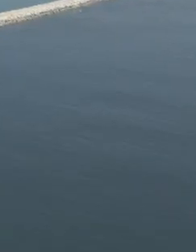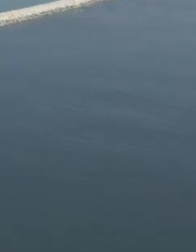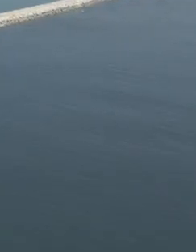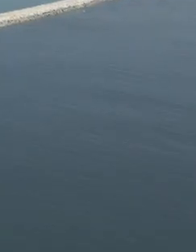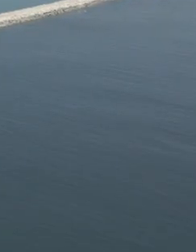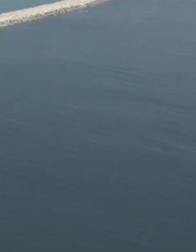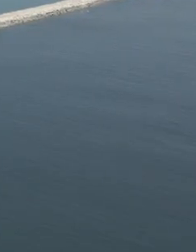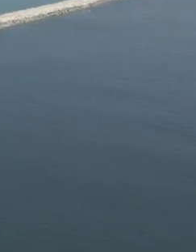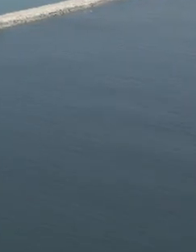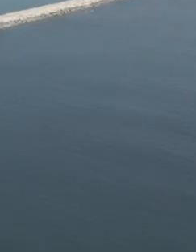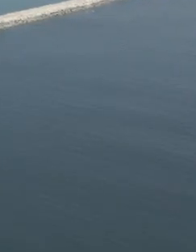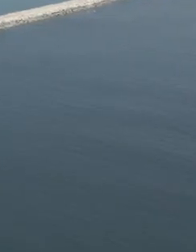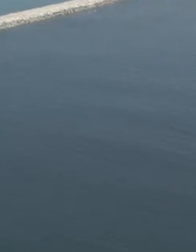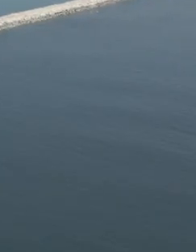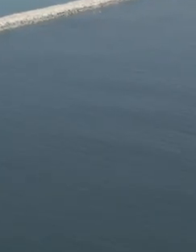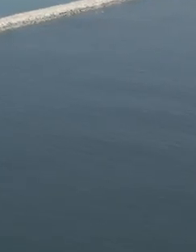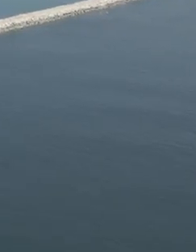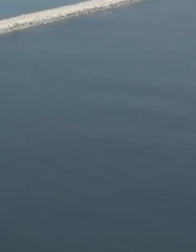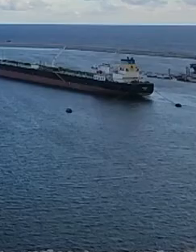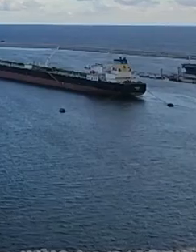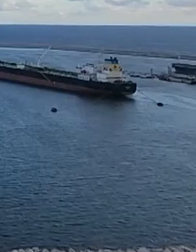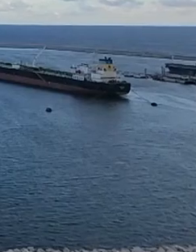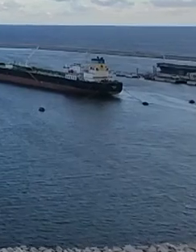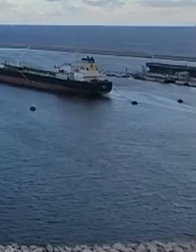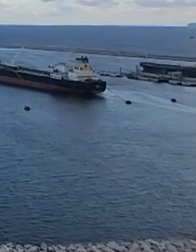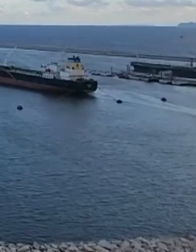de 1.600 metros de longitud